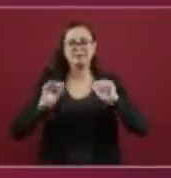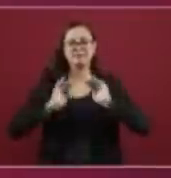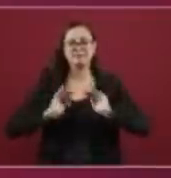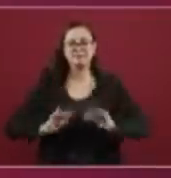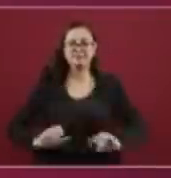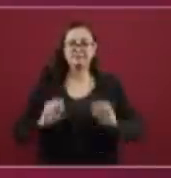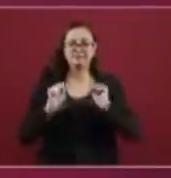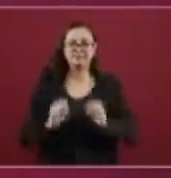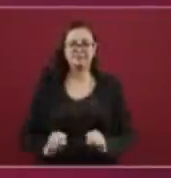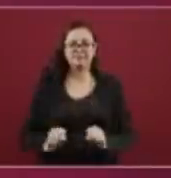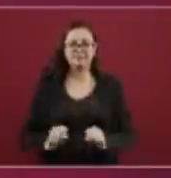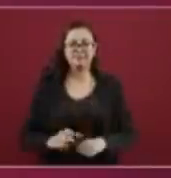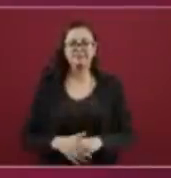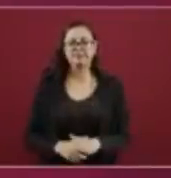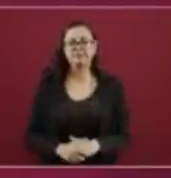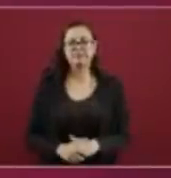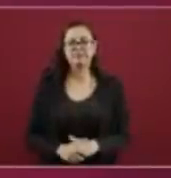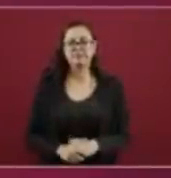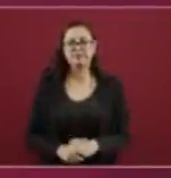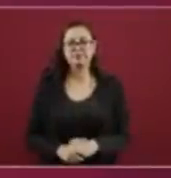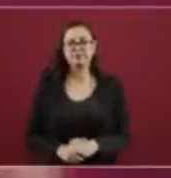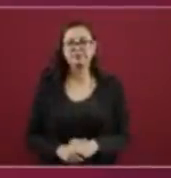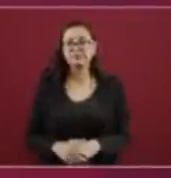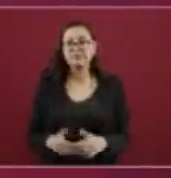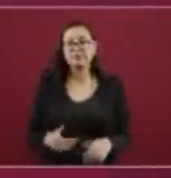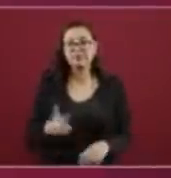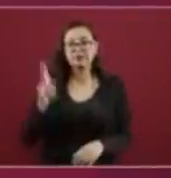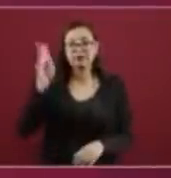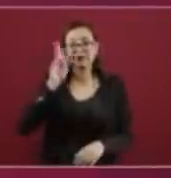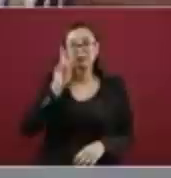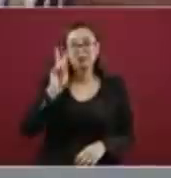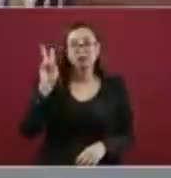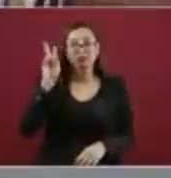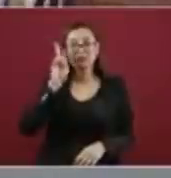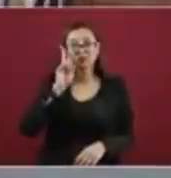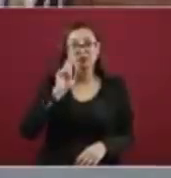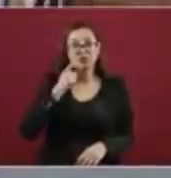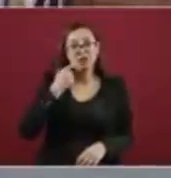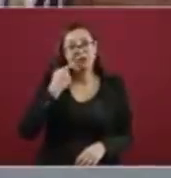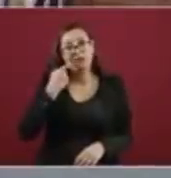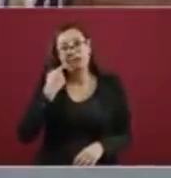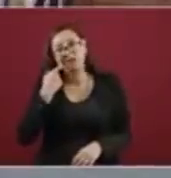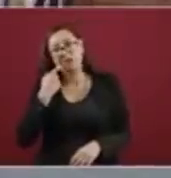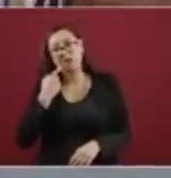Es que la adicción lleva, ¿sí?, a